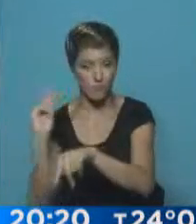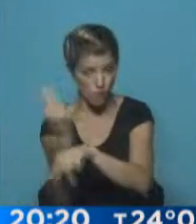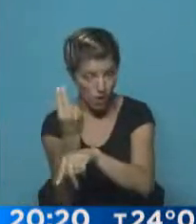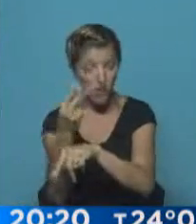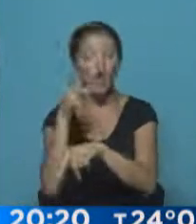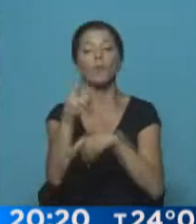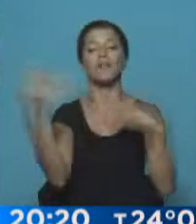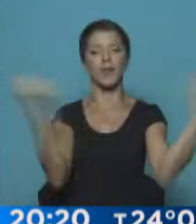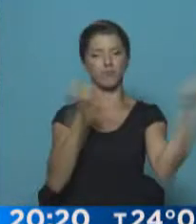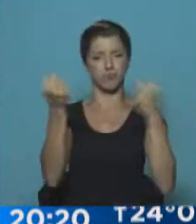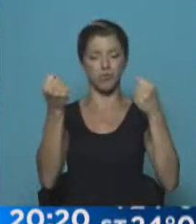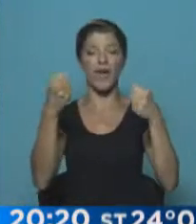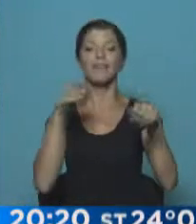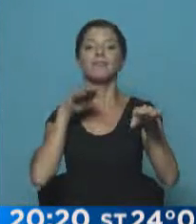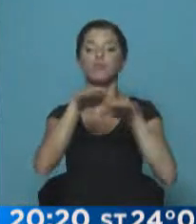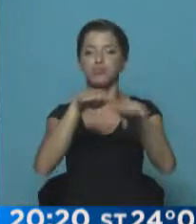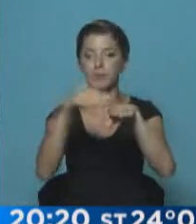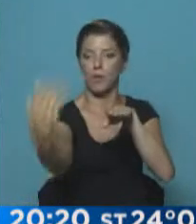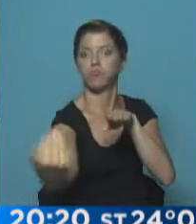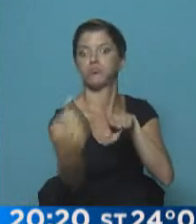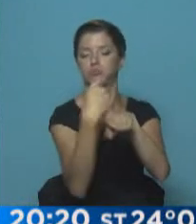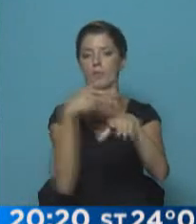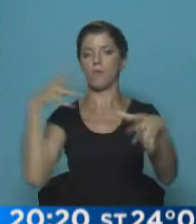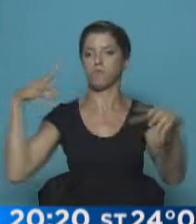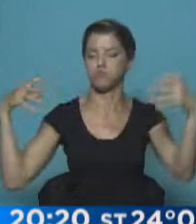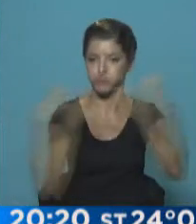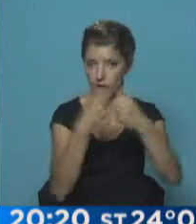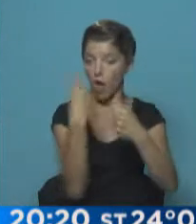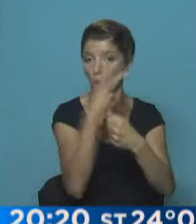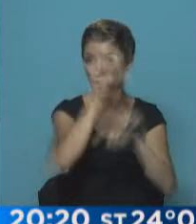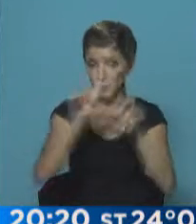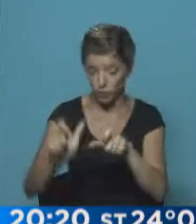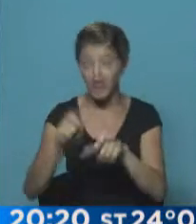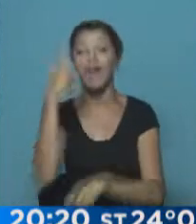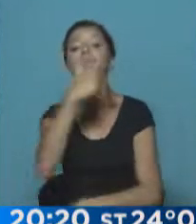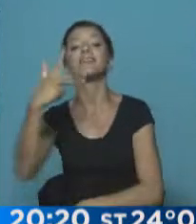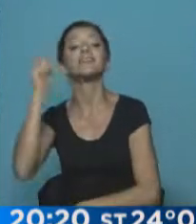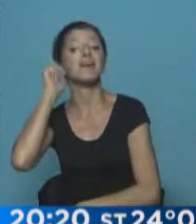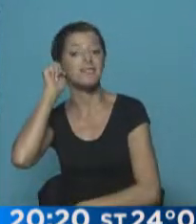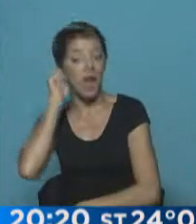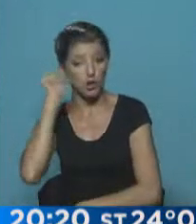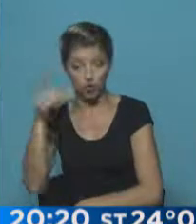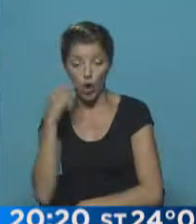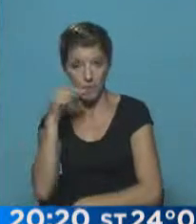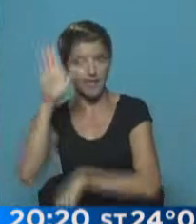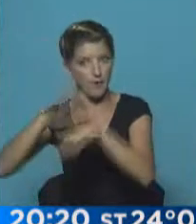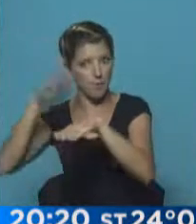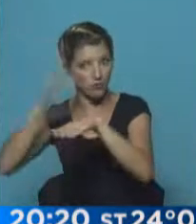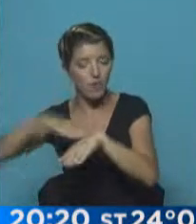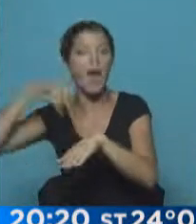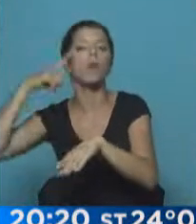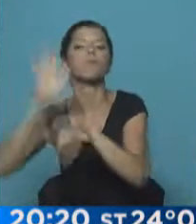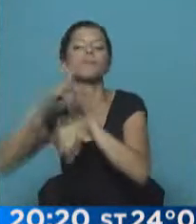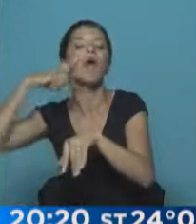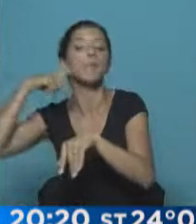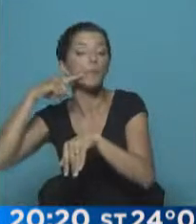por manejar a contramano en la autopista. Gustavo Cusato, de 33 años, está acusado de homicidio doloso